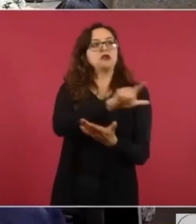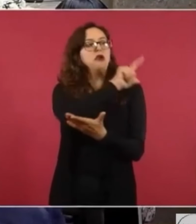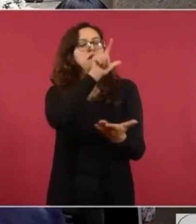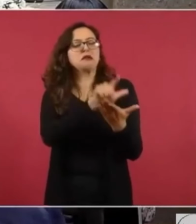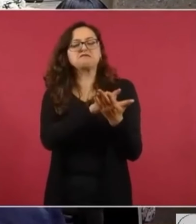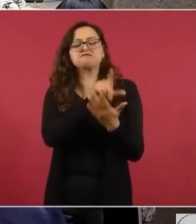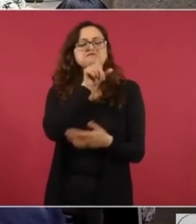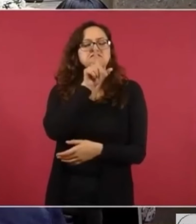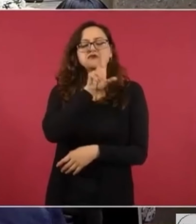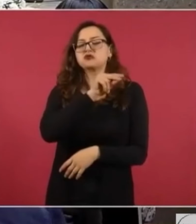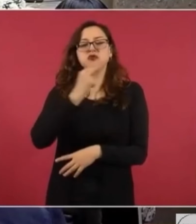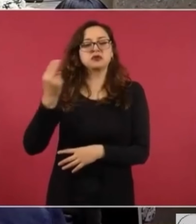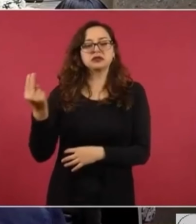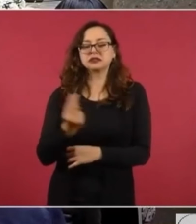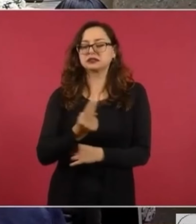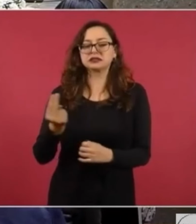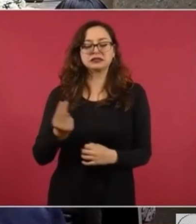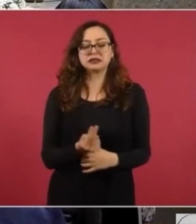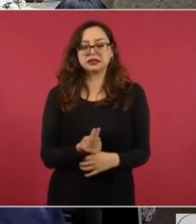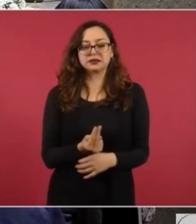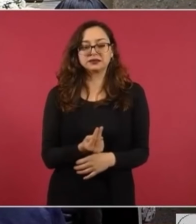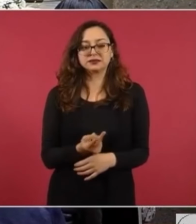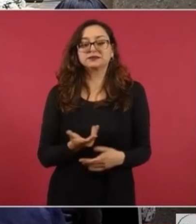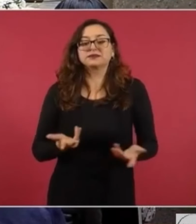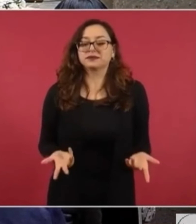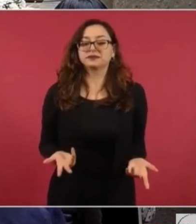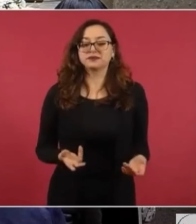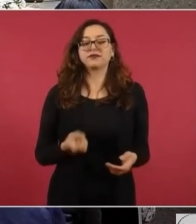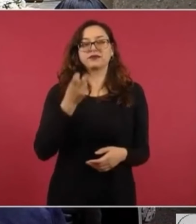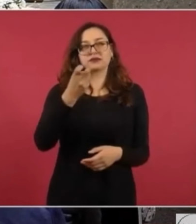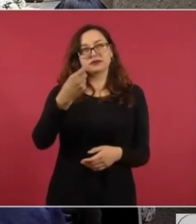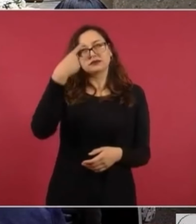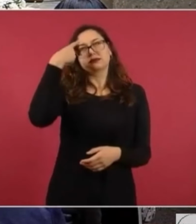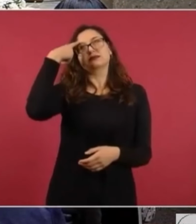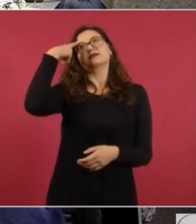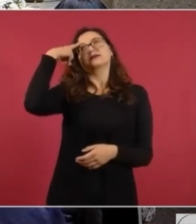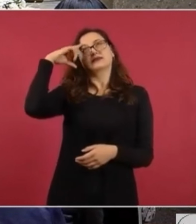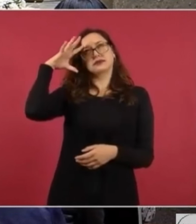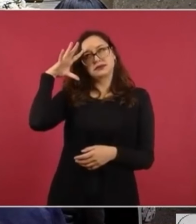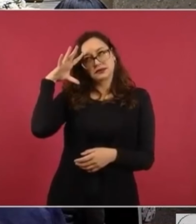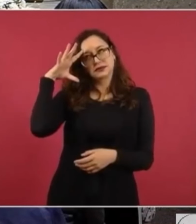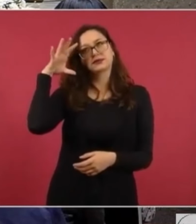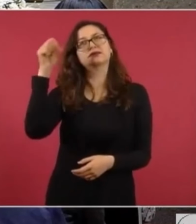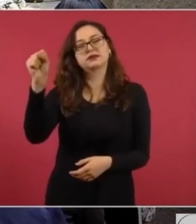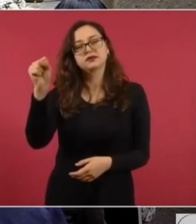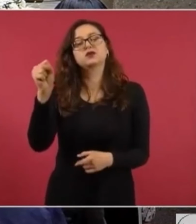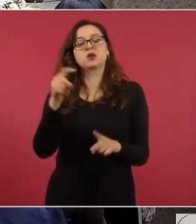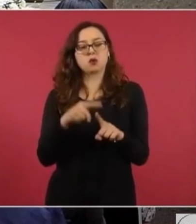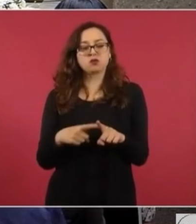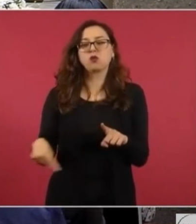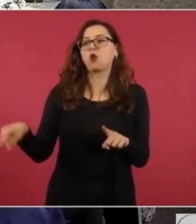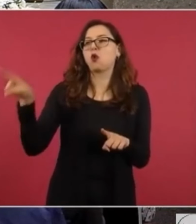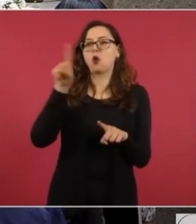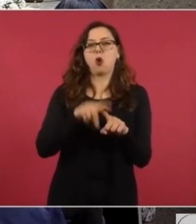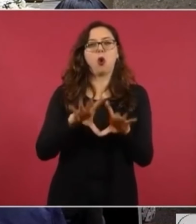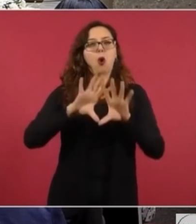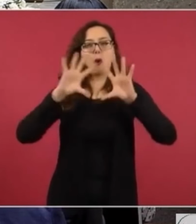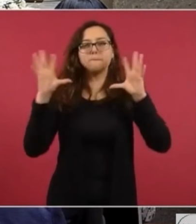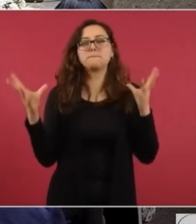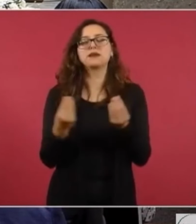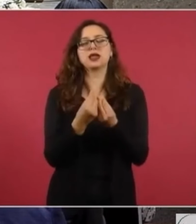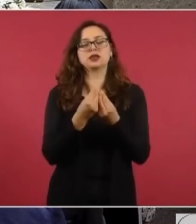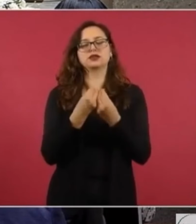Con esa imagen, con esa cita de Ricardo, yo creo que se completa el círculo de